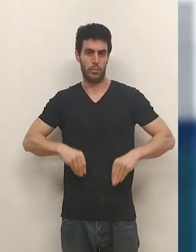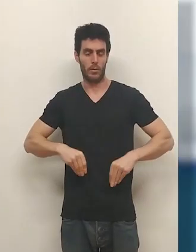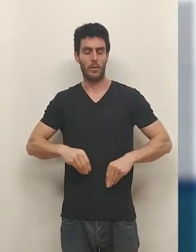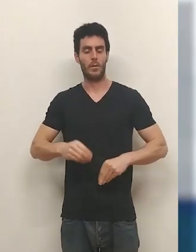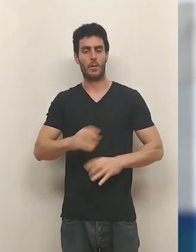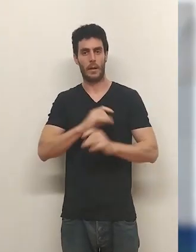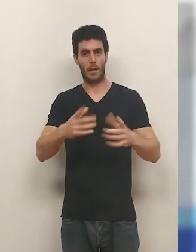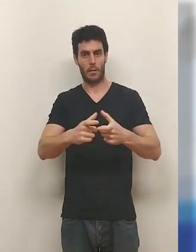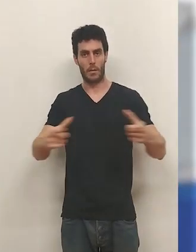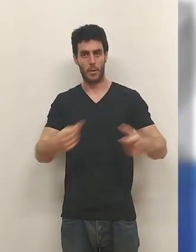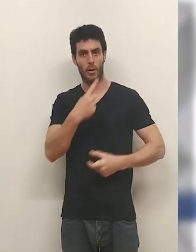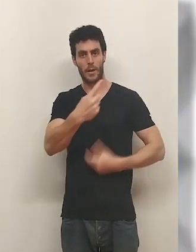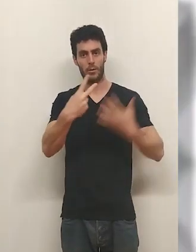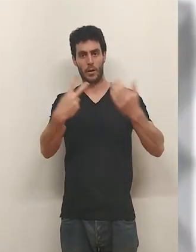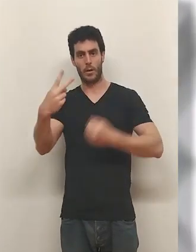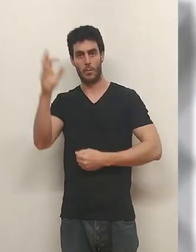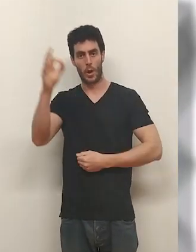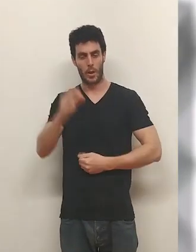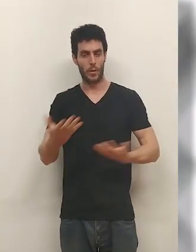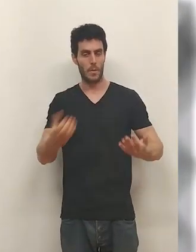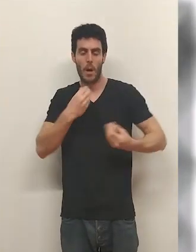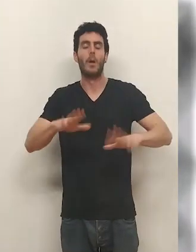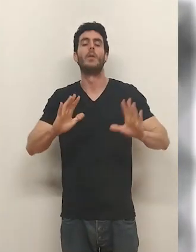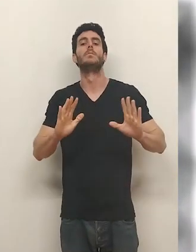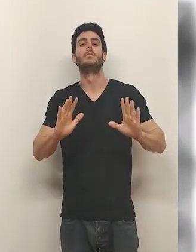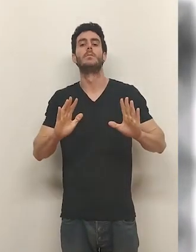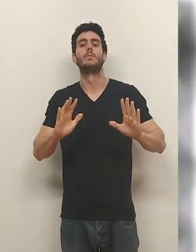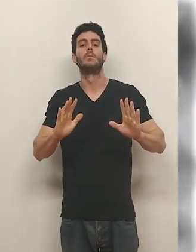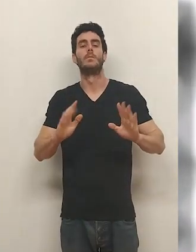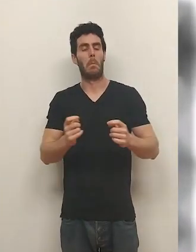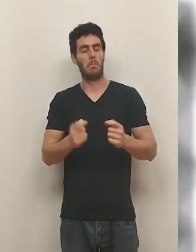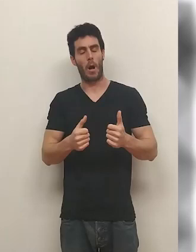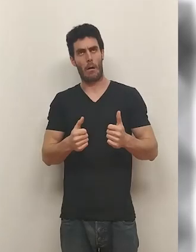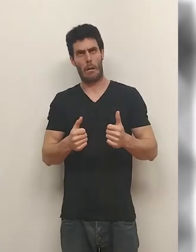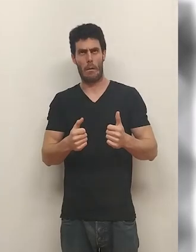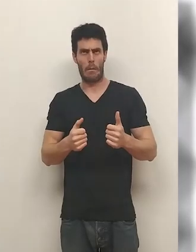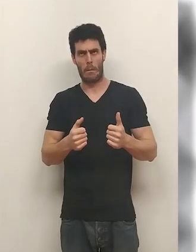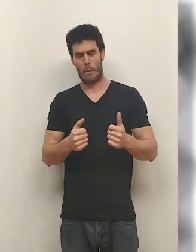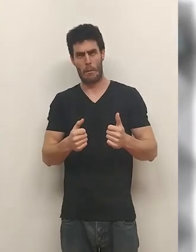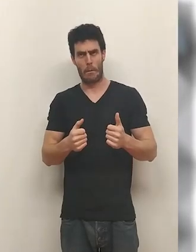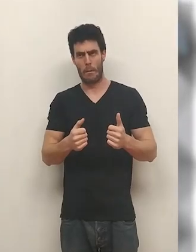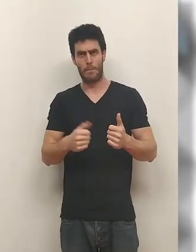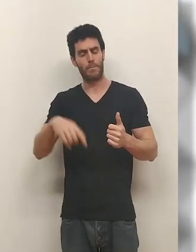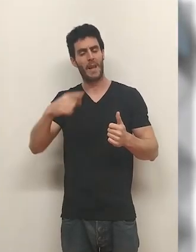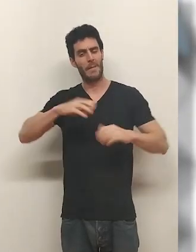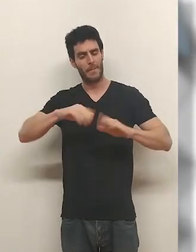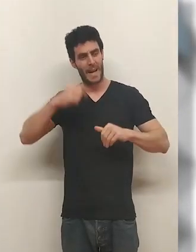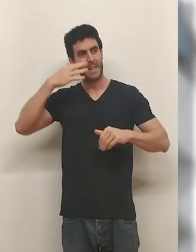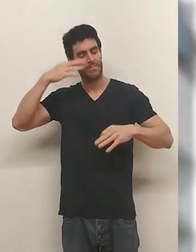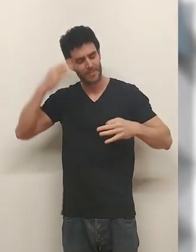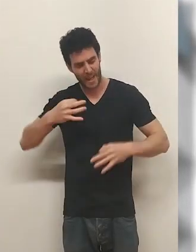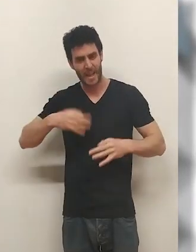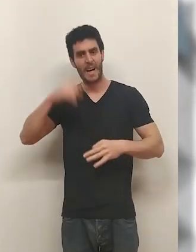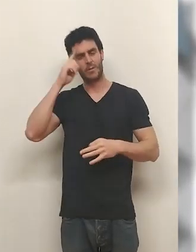podéis imaginar, un incremento de un 172%. Pero bueno, es un poco decir de más porque no sabemos,